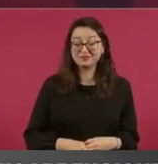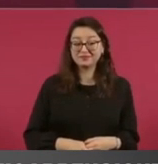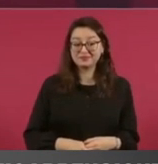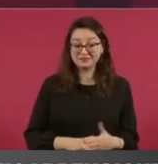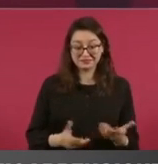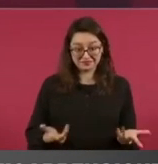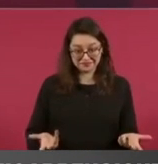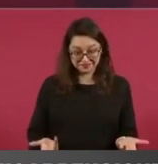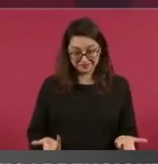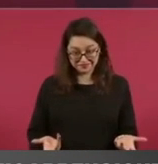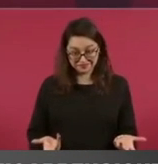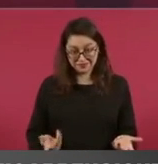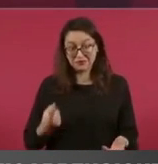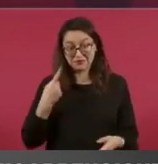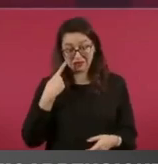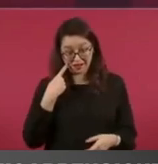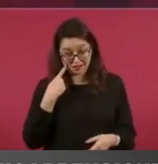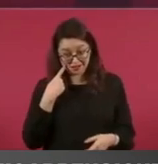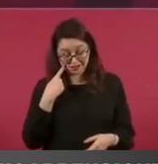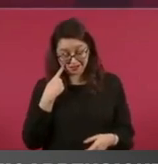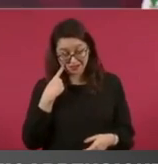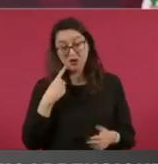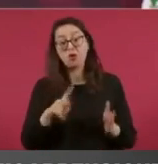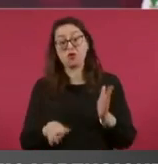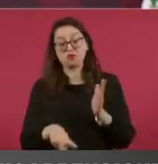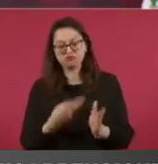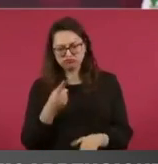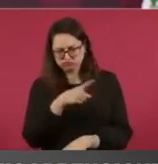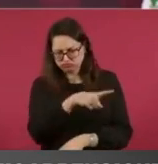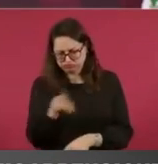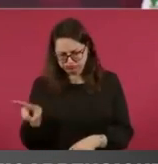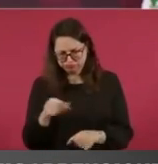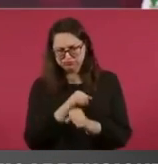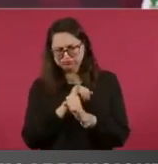Ya se los voy a repetir y lo pueden ver, ¿eh?